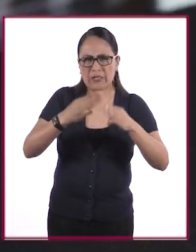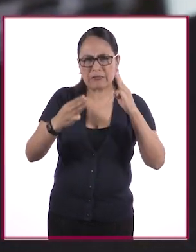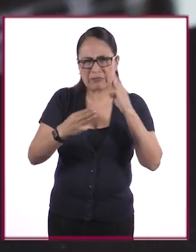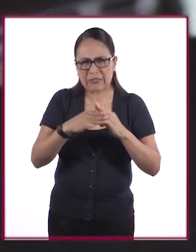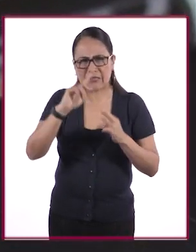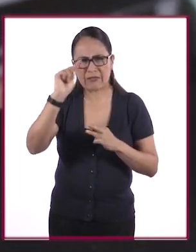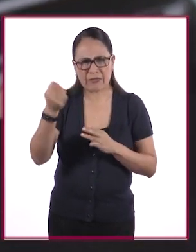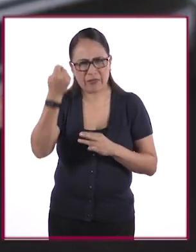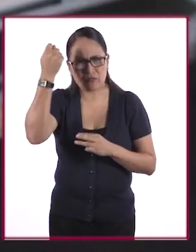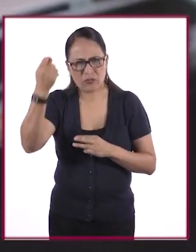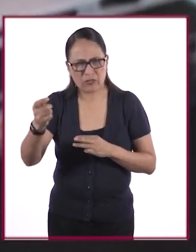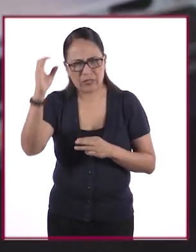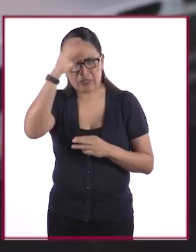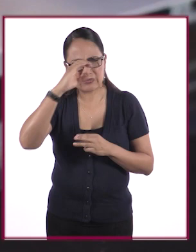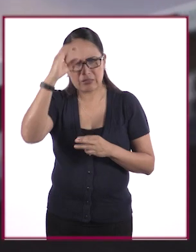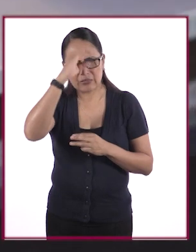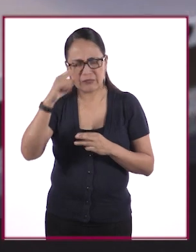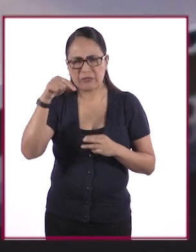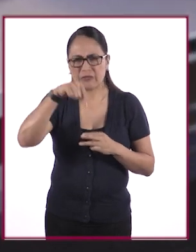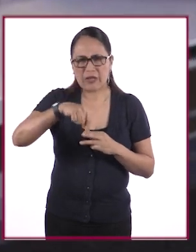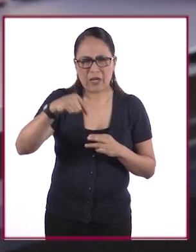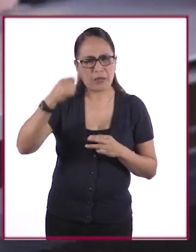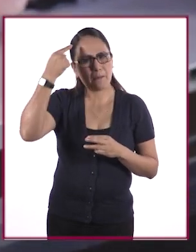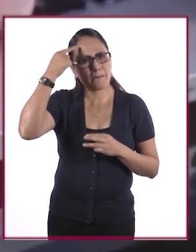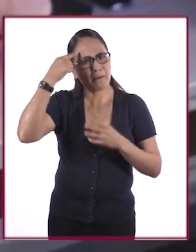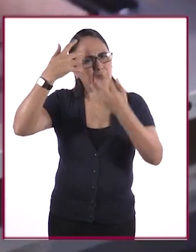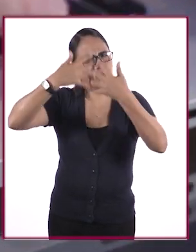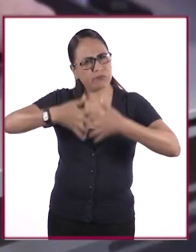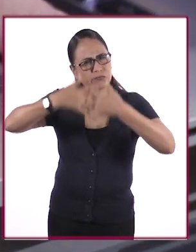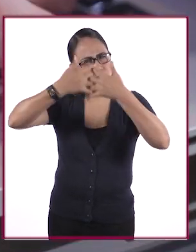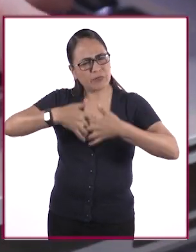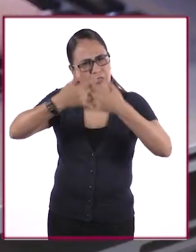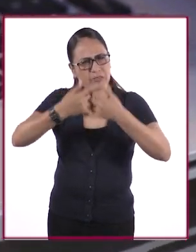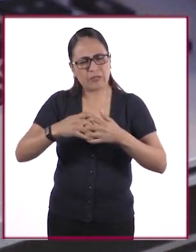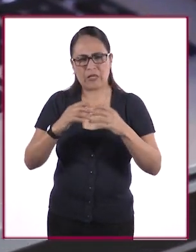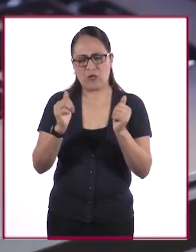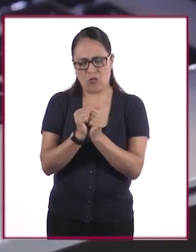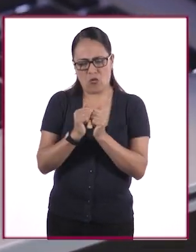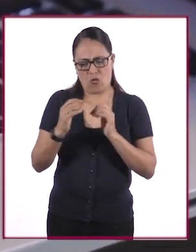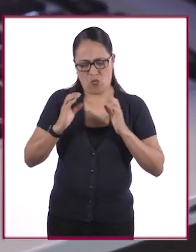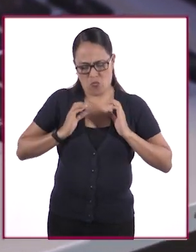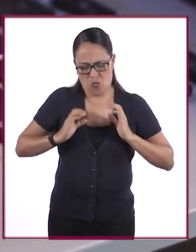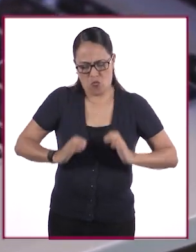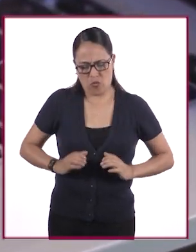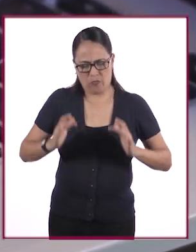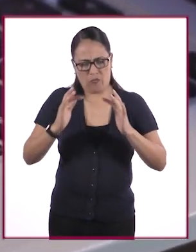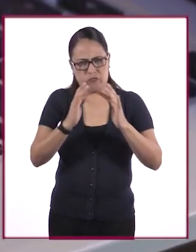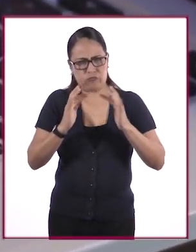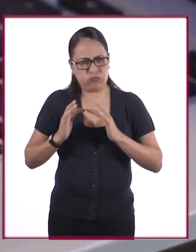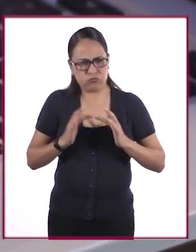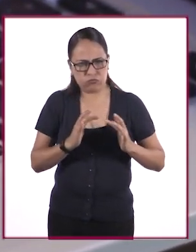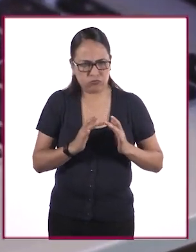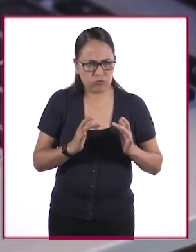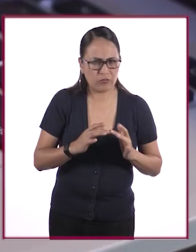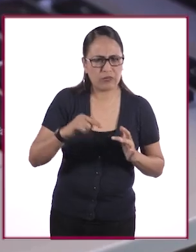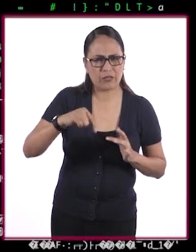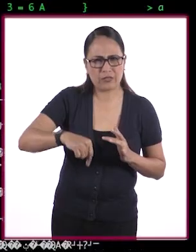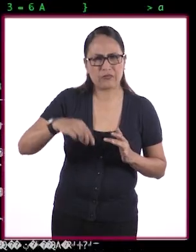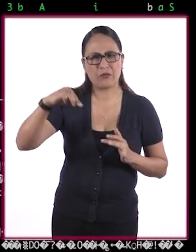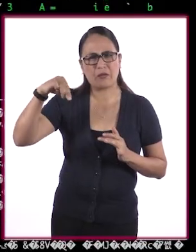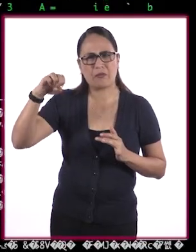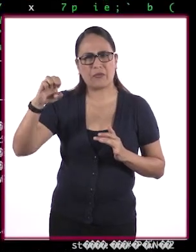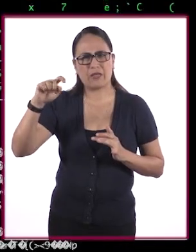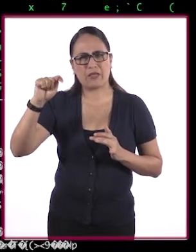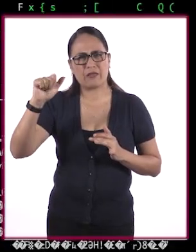tiene como fin modelar los procesos de la mente y su conexión con el cuerpo a través de la metáfora computacional,